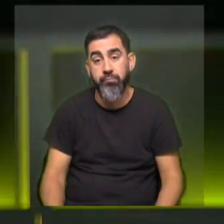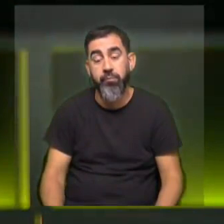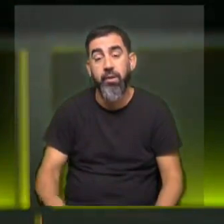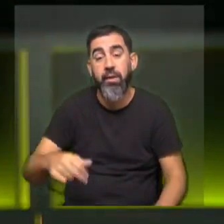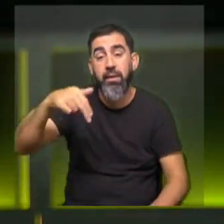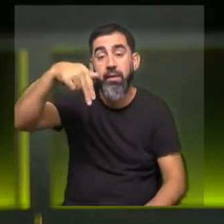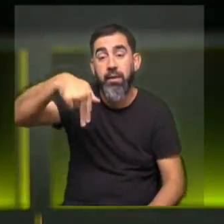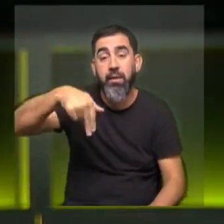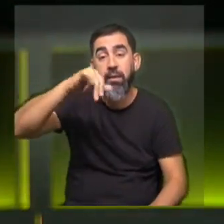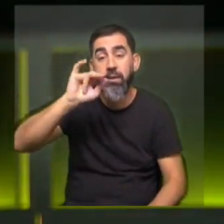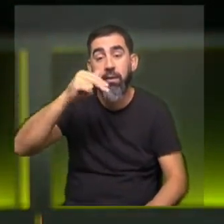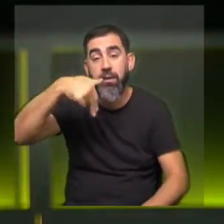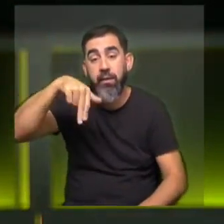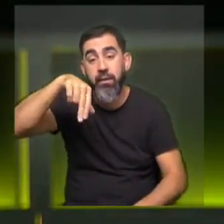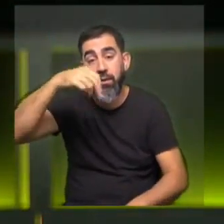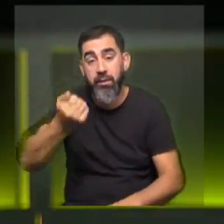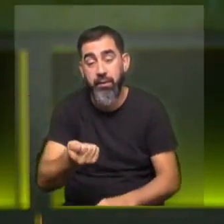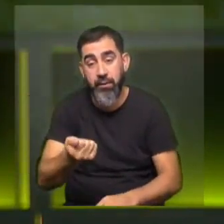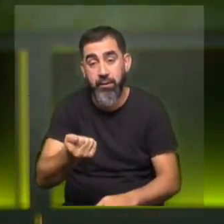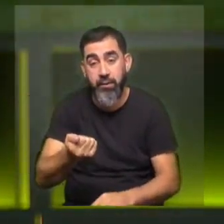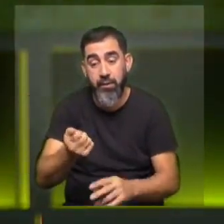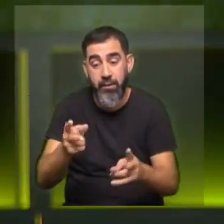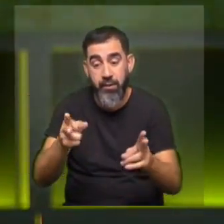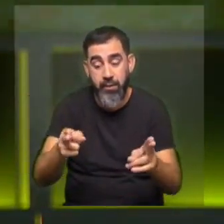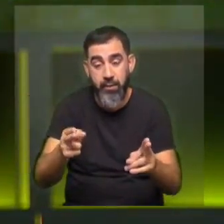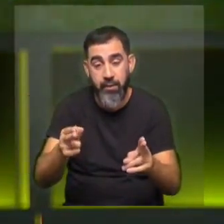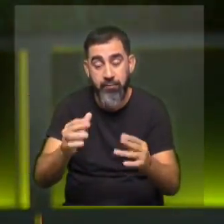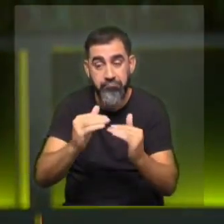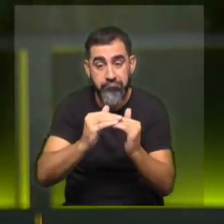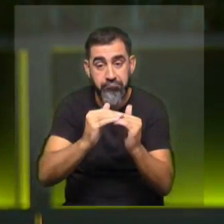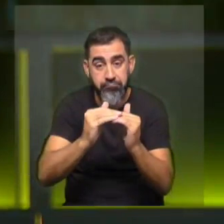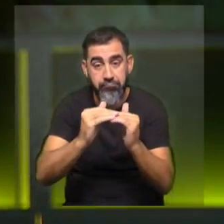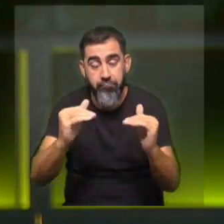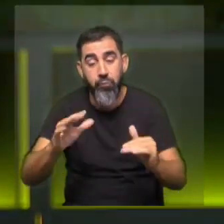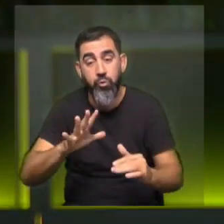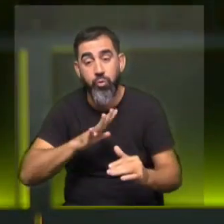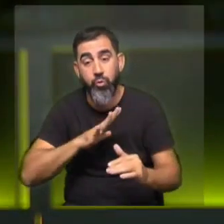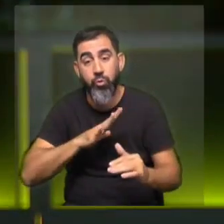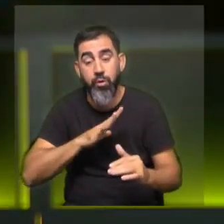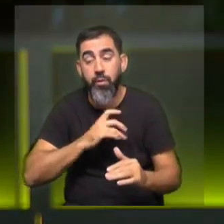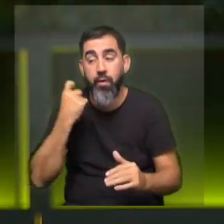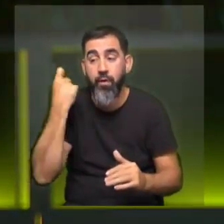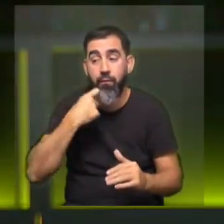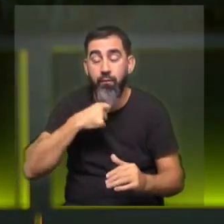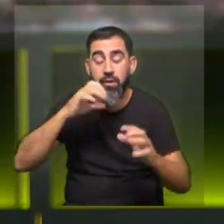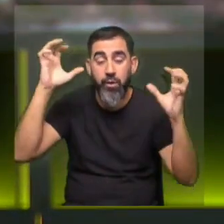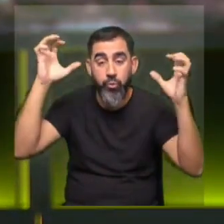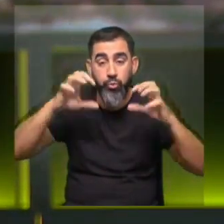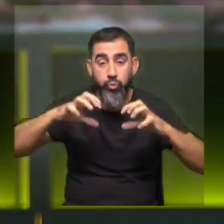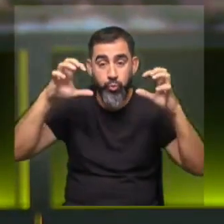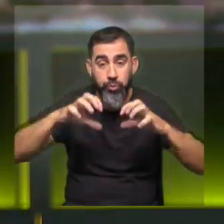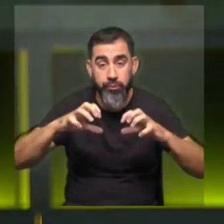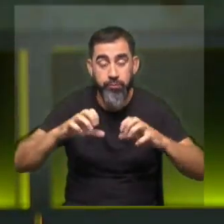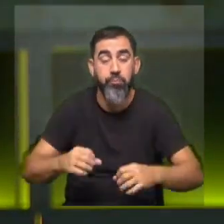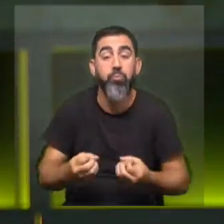ya se ha disminuido, podemos decir que estamos en una fase neutra, aún continuamos con este déficit en las precipitaciones. Y esto